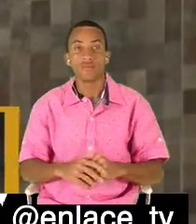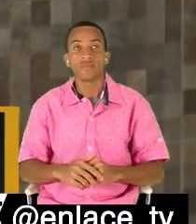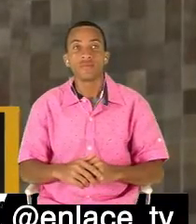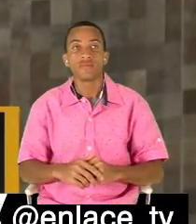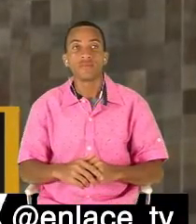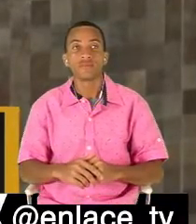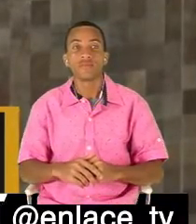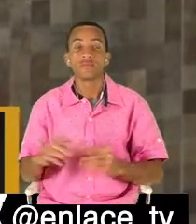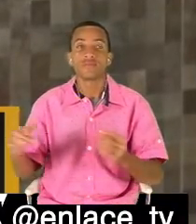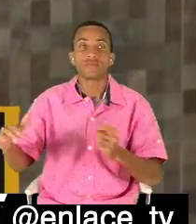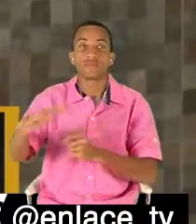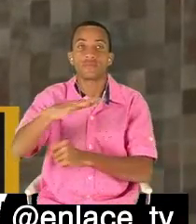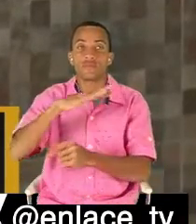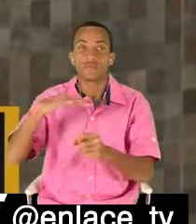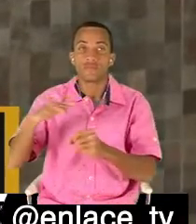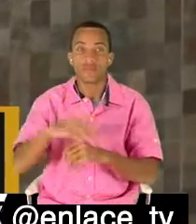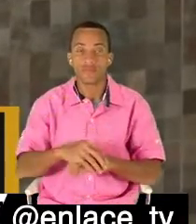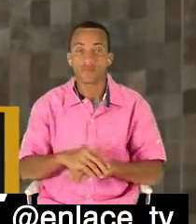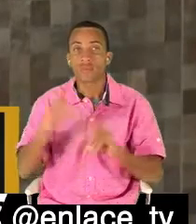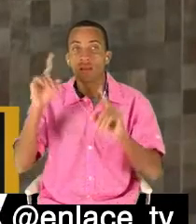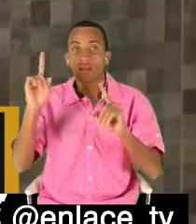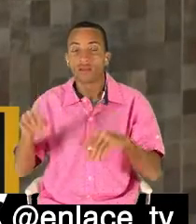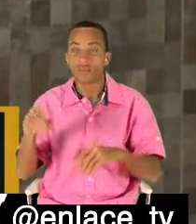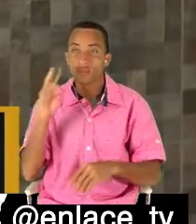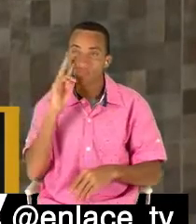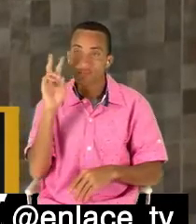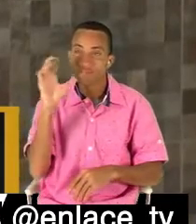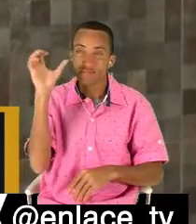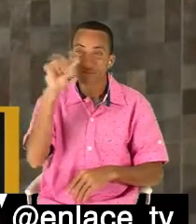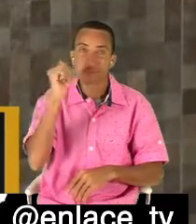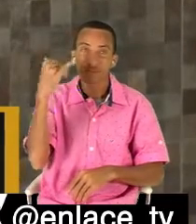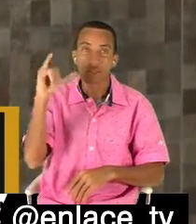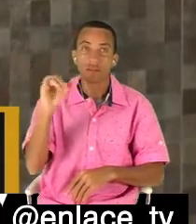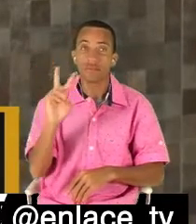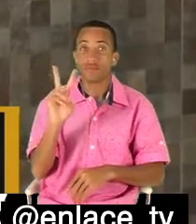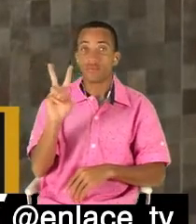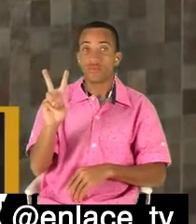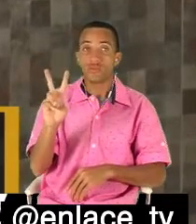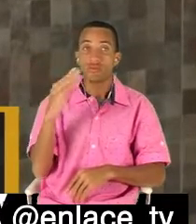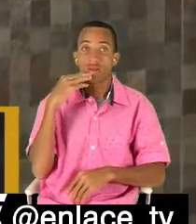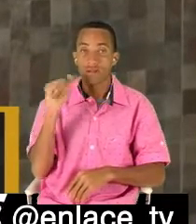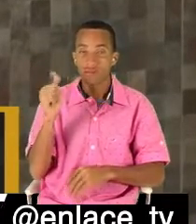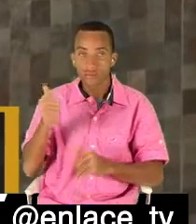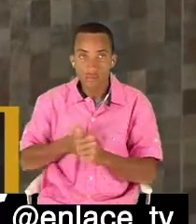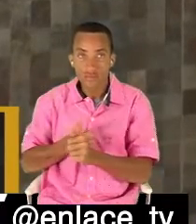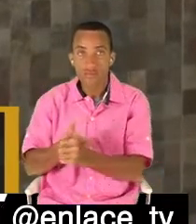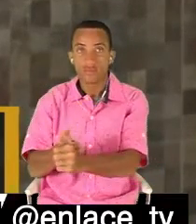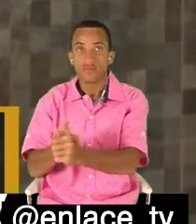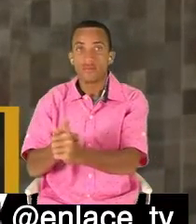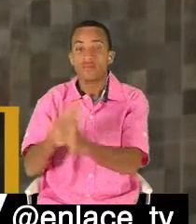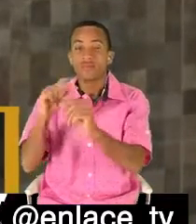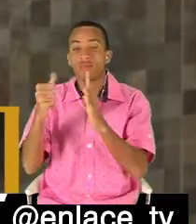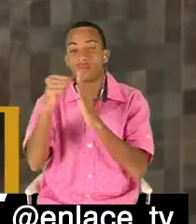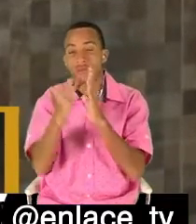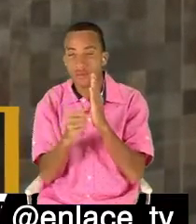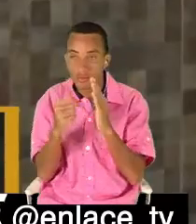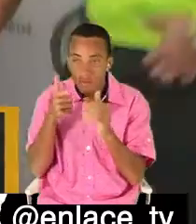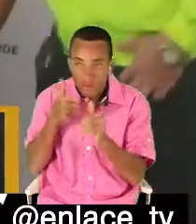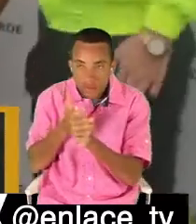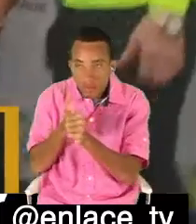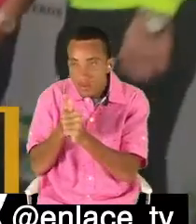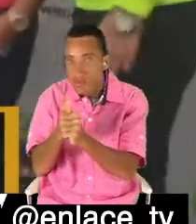la hemos estado analizando, tenemos identificada 2 mujeres, le estamos haciendo un seguimiento, un programa metodológico que estamos